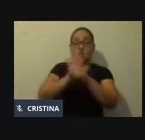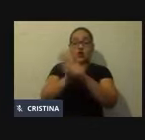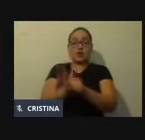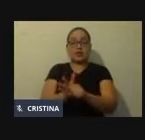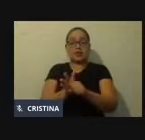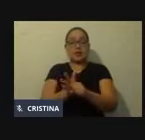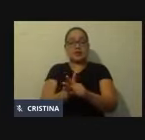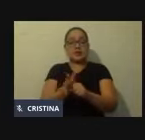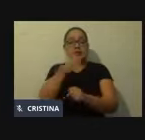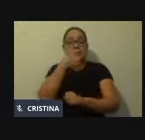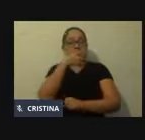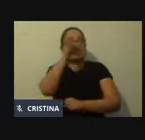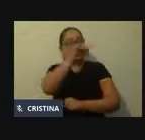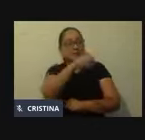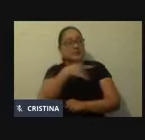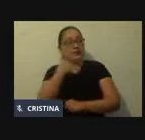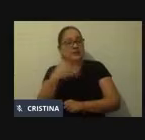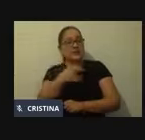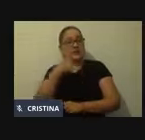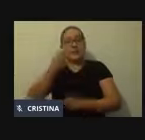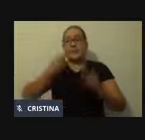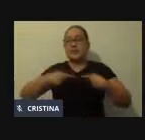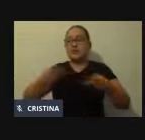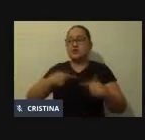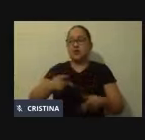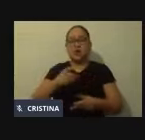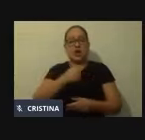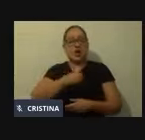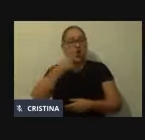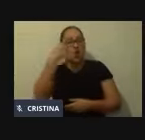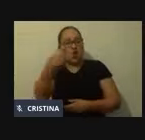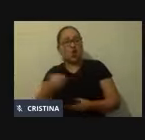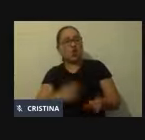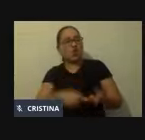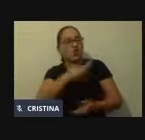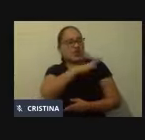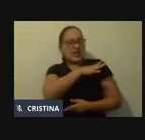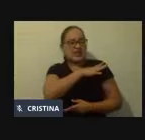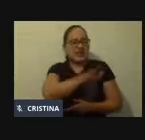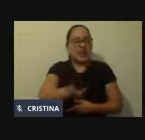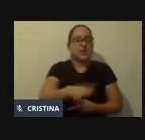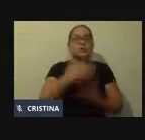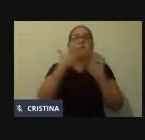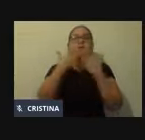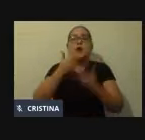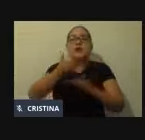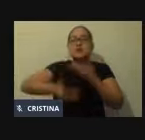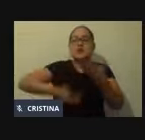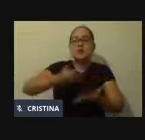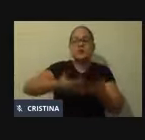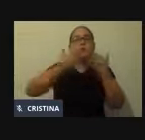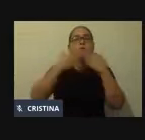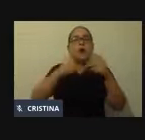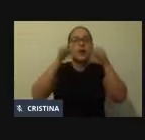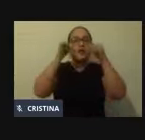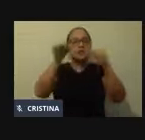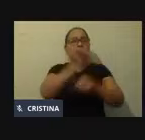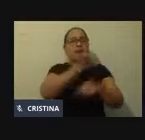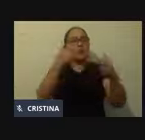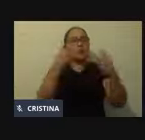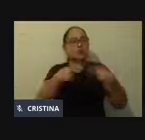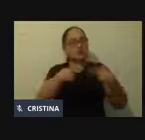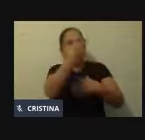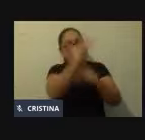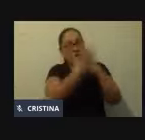xenofobia, está generando odios entre naciones, entre países, no se están dando servicios de asistencia a refugiados, por